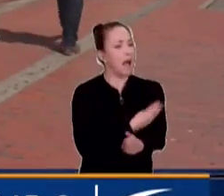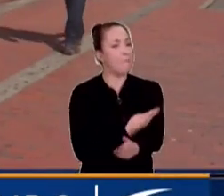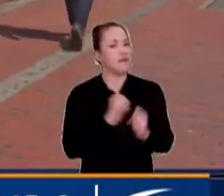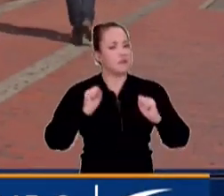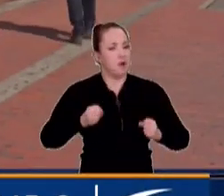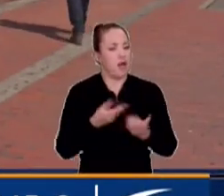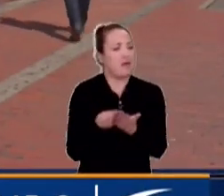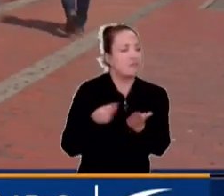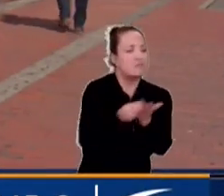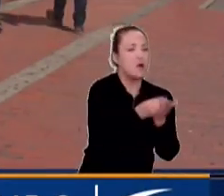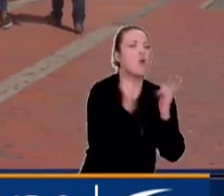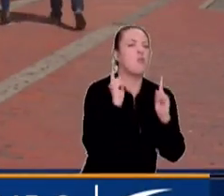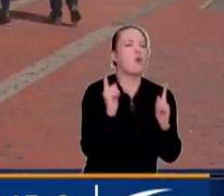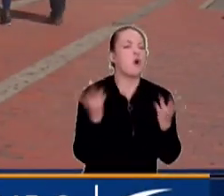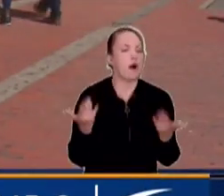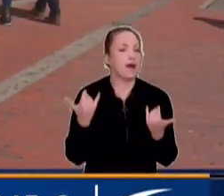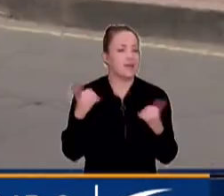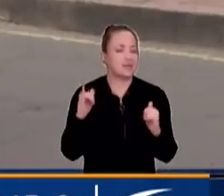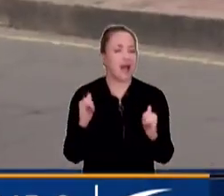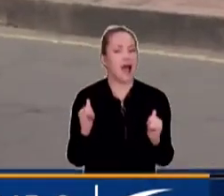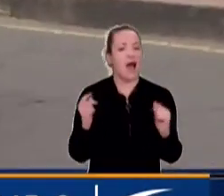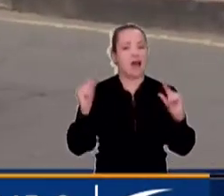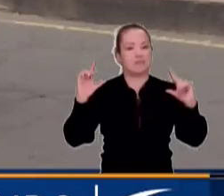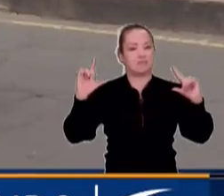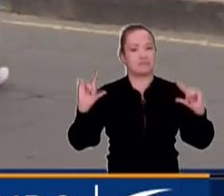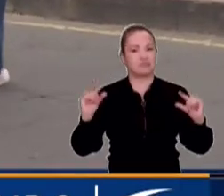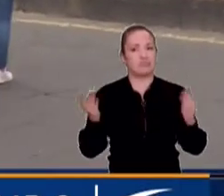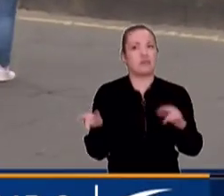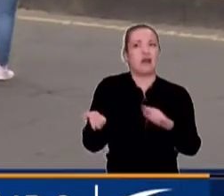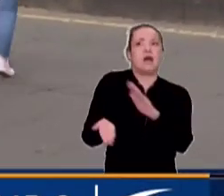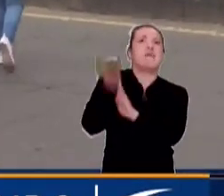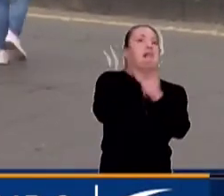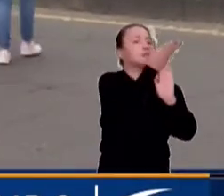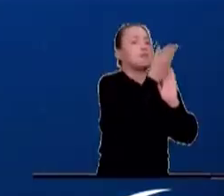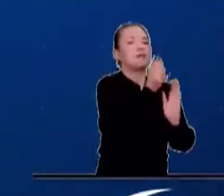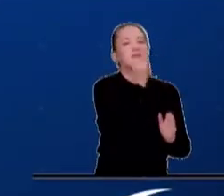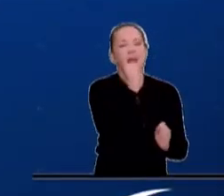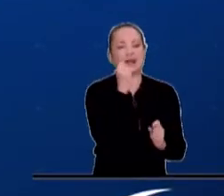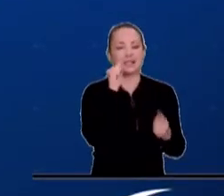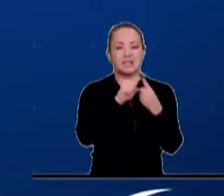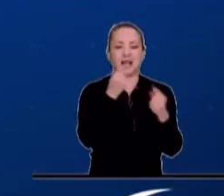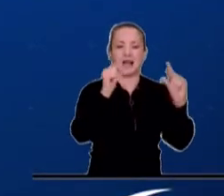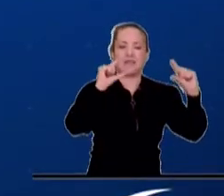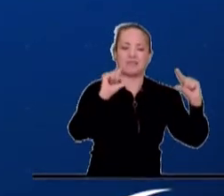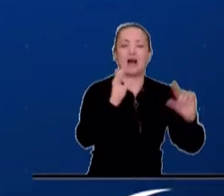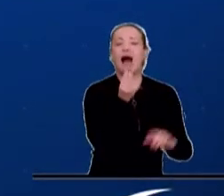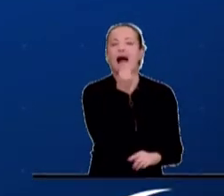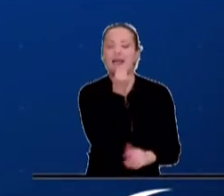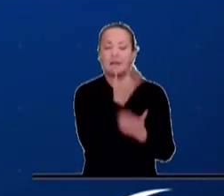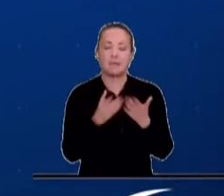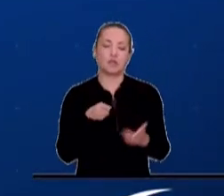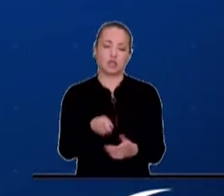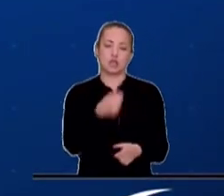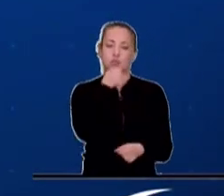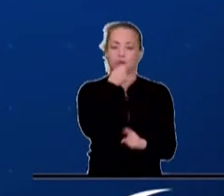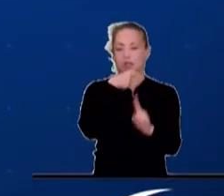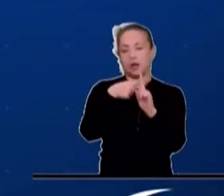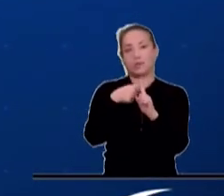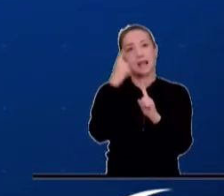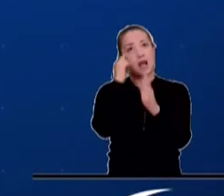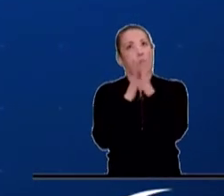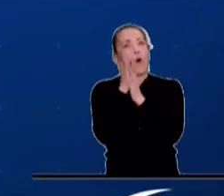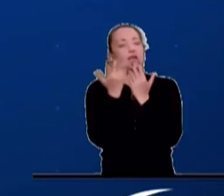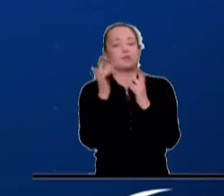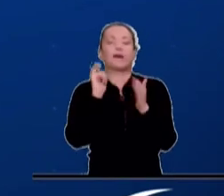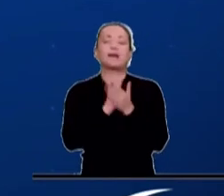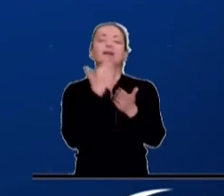ya hay un menor aumento de precios, entre ellos de los alimentos y otros. Una buena noticia para los colombianos esa expectativa. Profesor, gracias